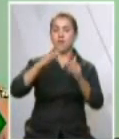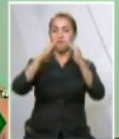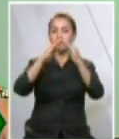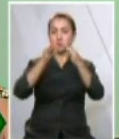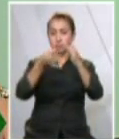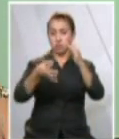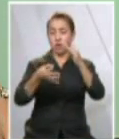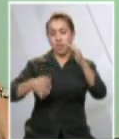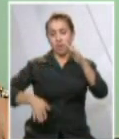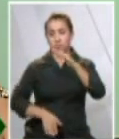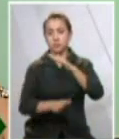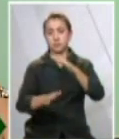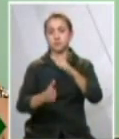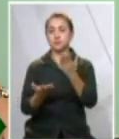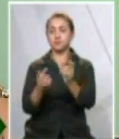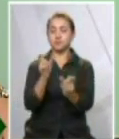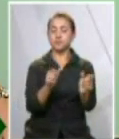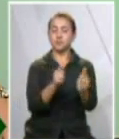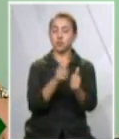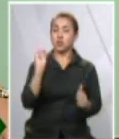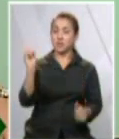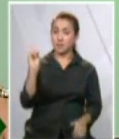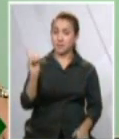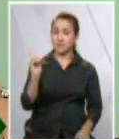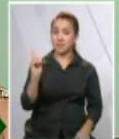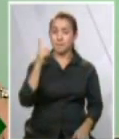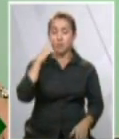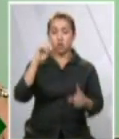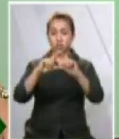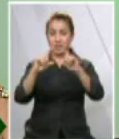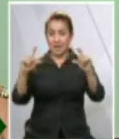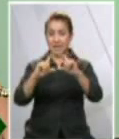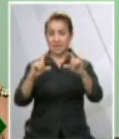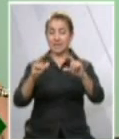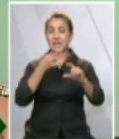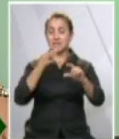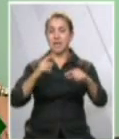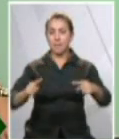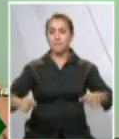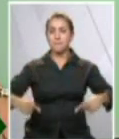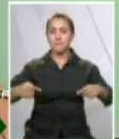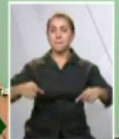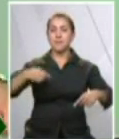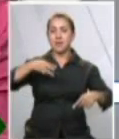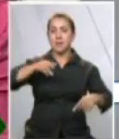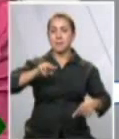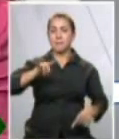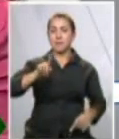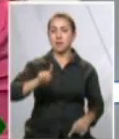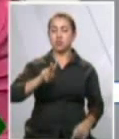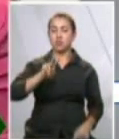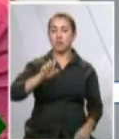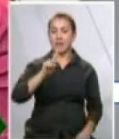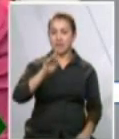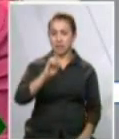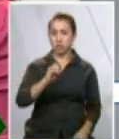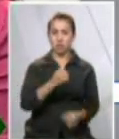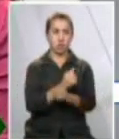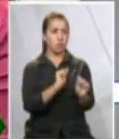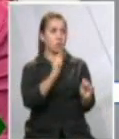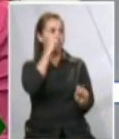había estacionamientos para personas con discapacidad porque el cartelito decía minusválido. No me puedo creer. Sí, créanme. No, pues ojalá que lo han